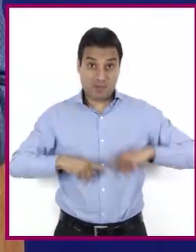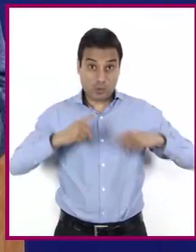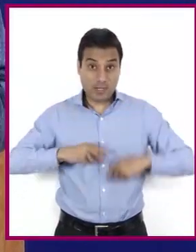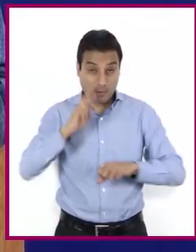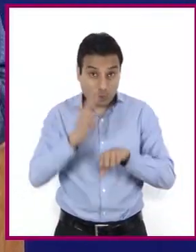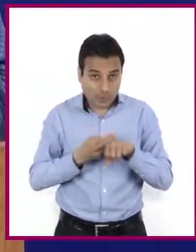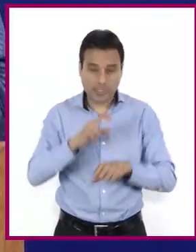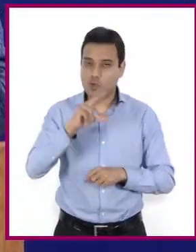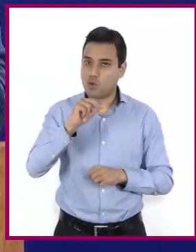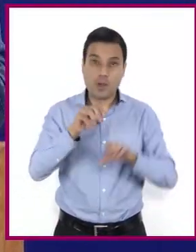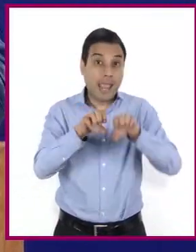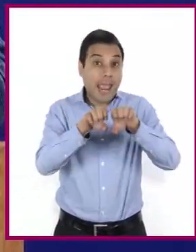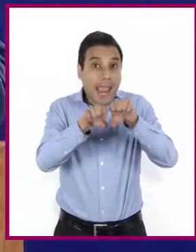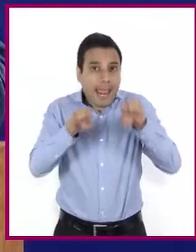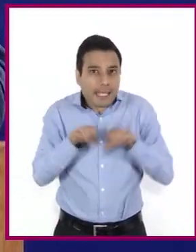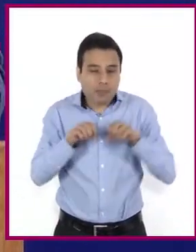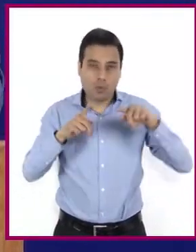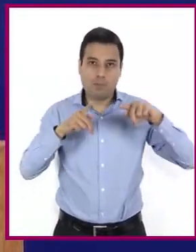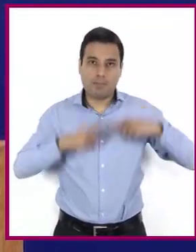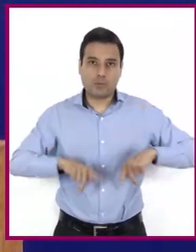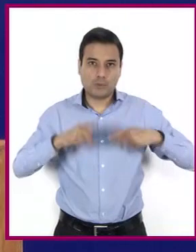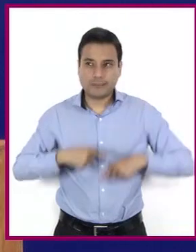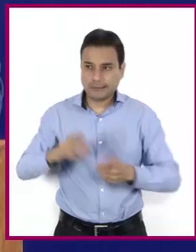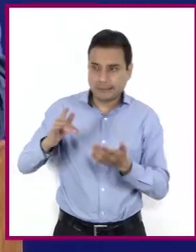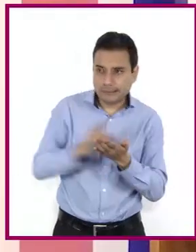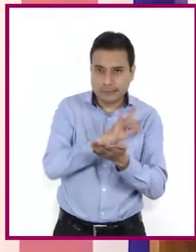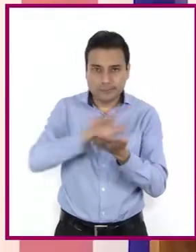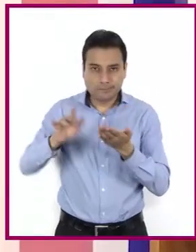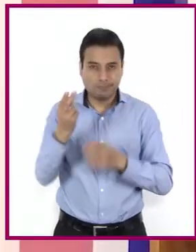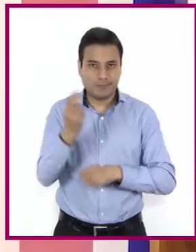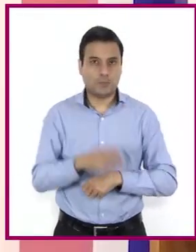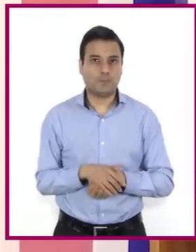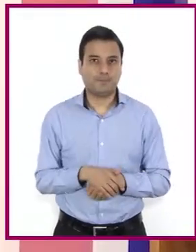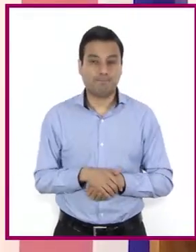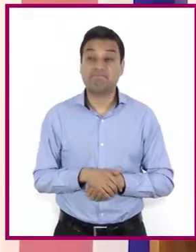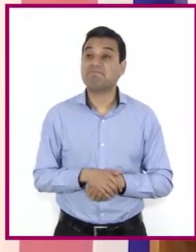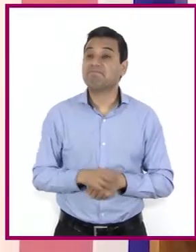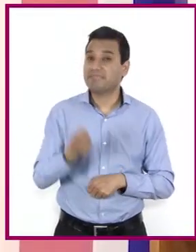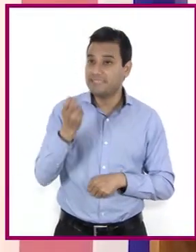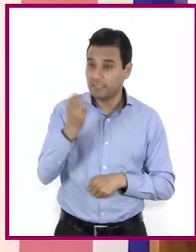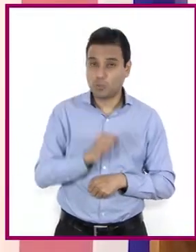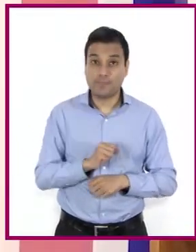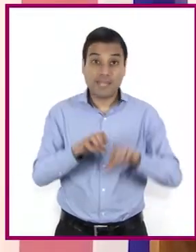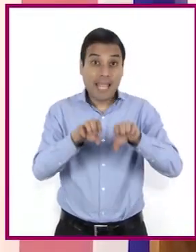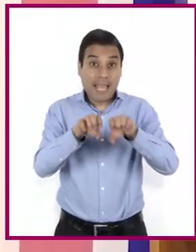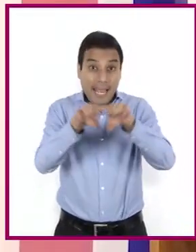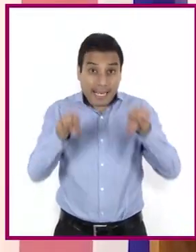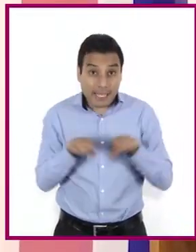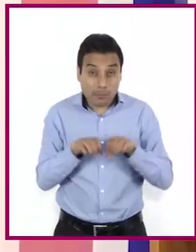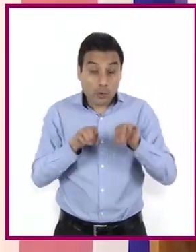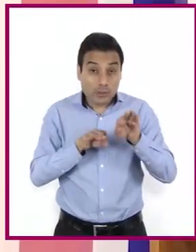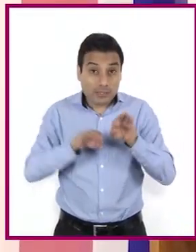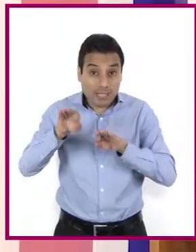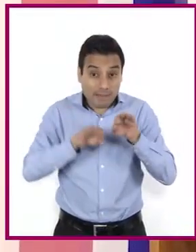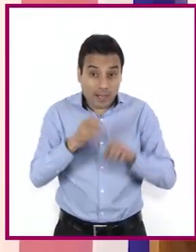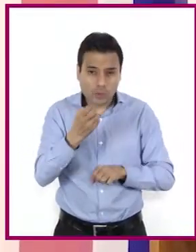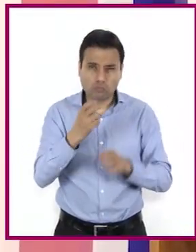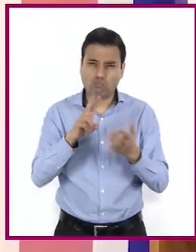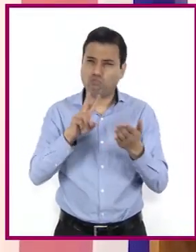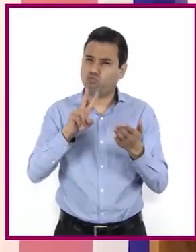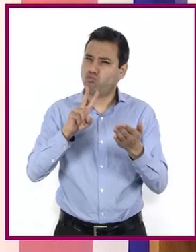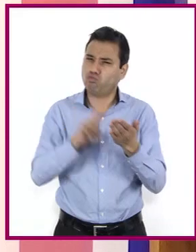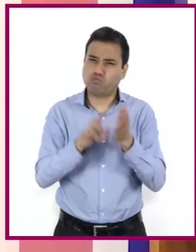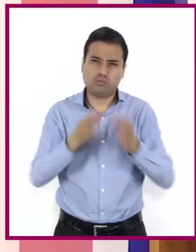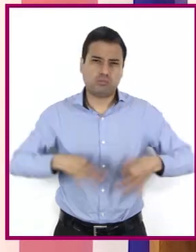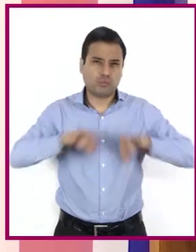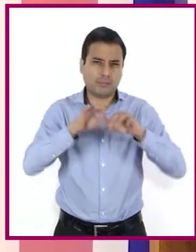de un equipo de trabajo que deberá colaborar de manera conjunta. Justamente, el trabajo en equipo es una parte fundamental de la